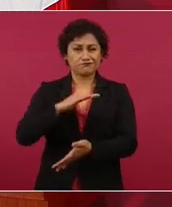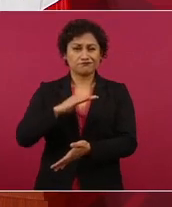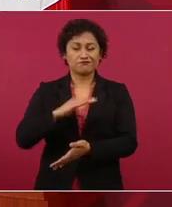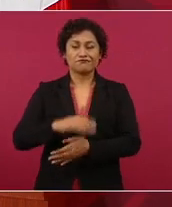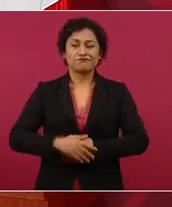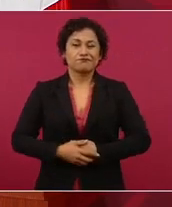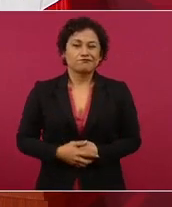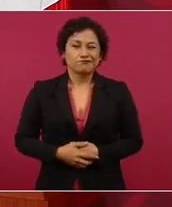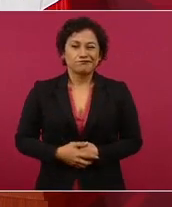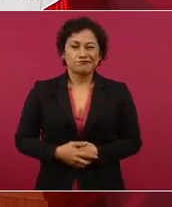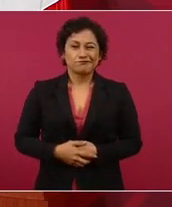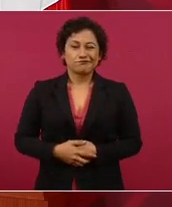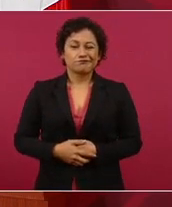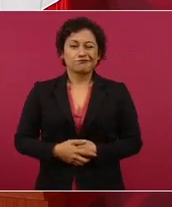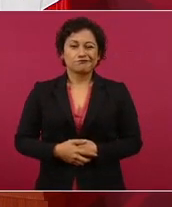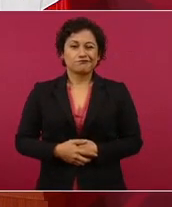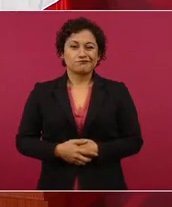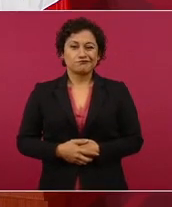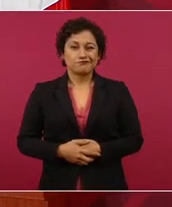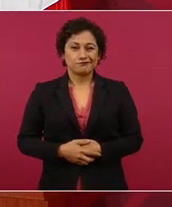muy